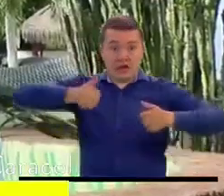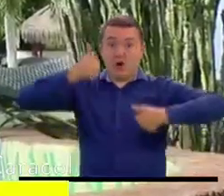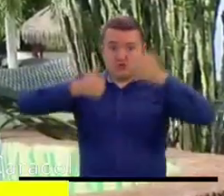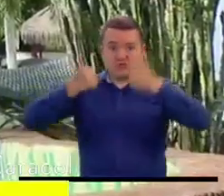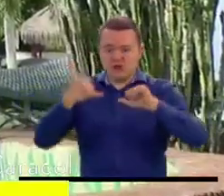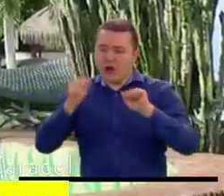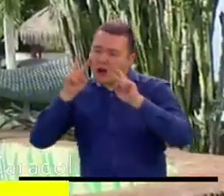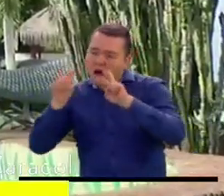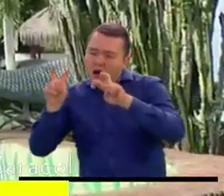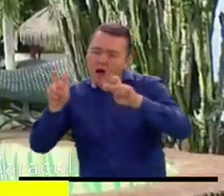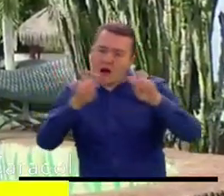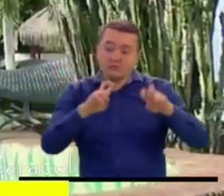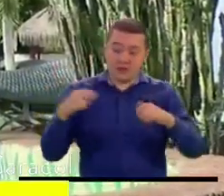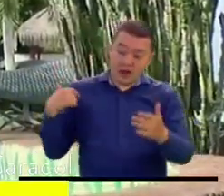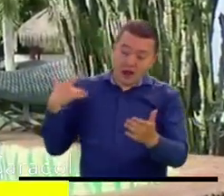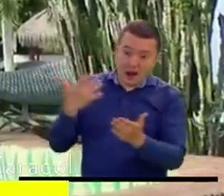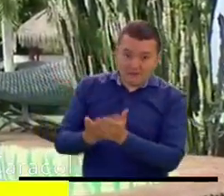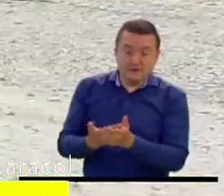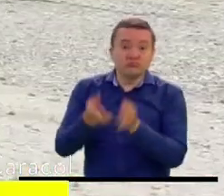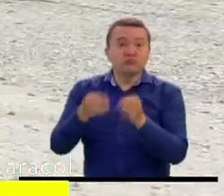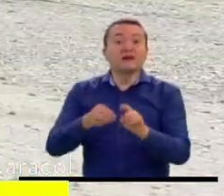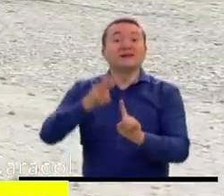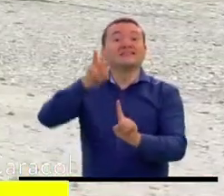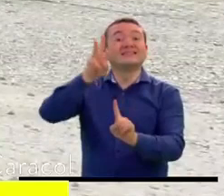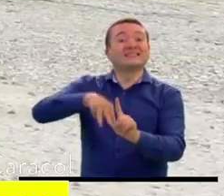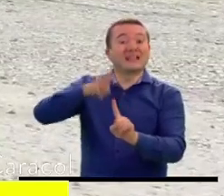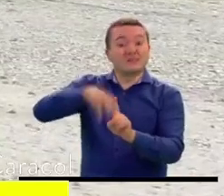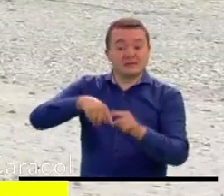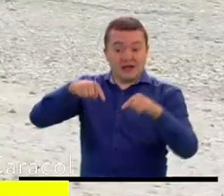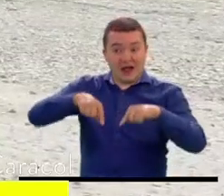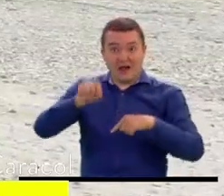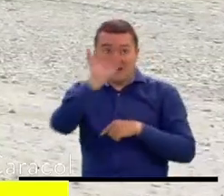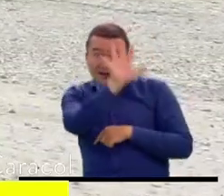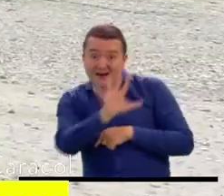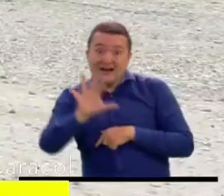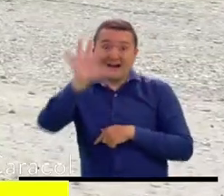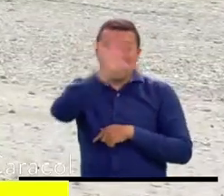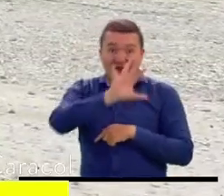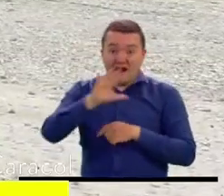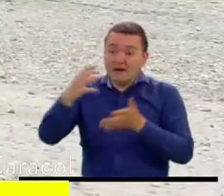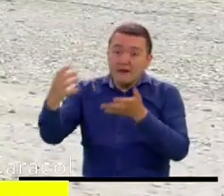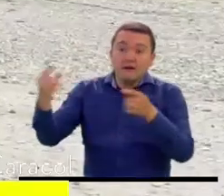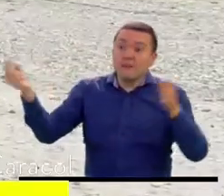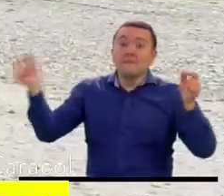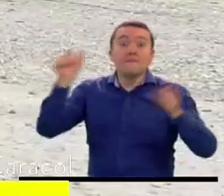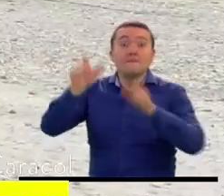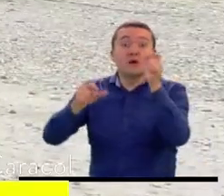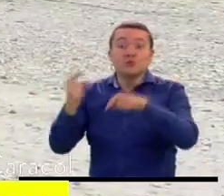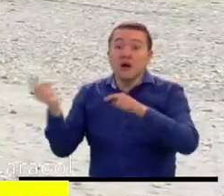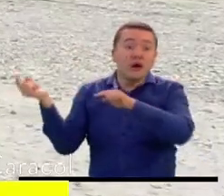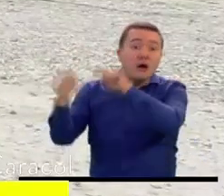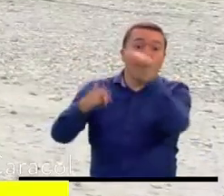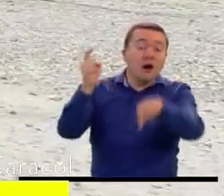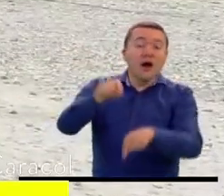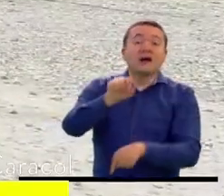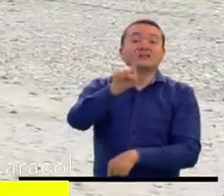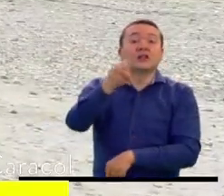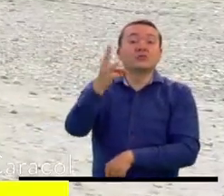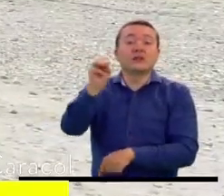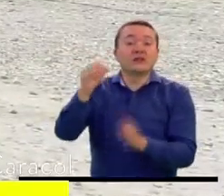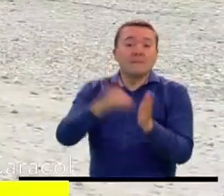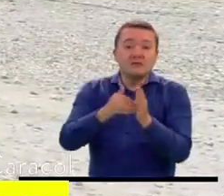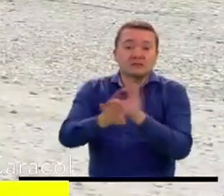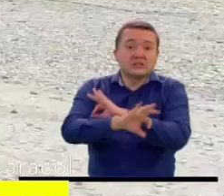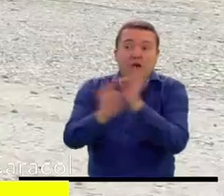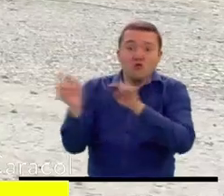fecha, durante estos 3 meses han dejado de llegar a la región aproximadamente 130 mil turistas y las pérdidas